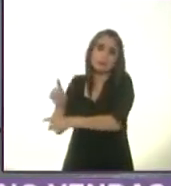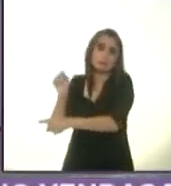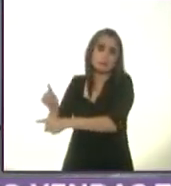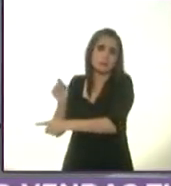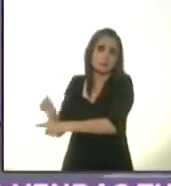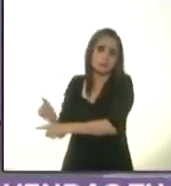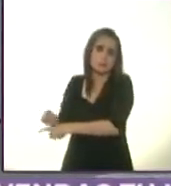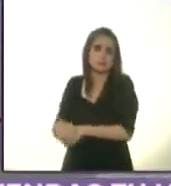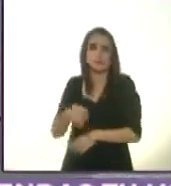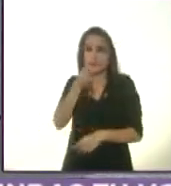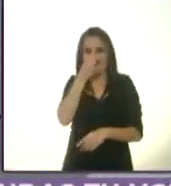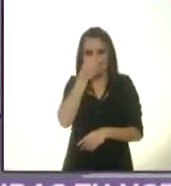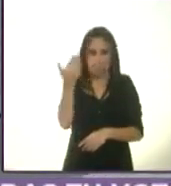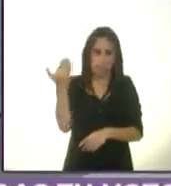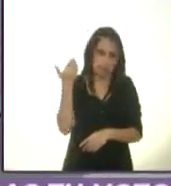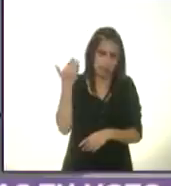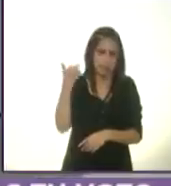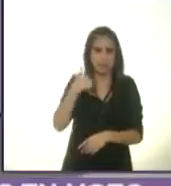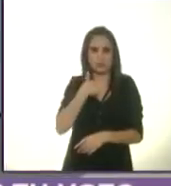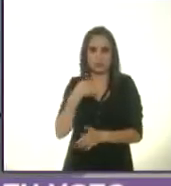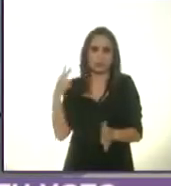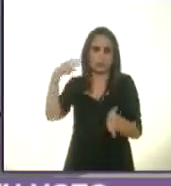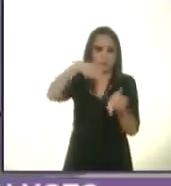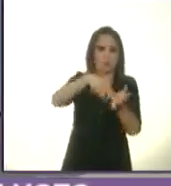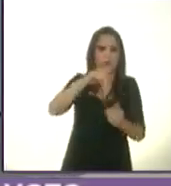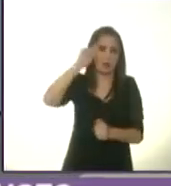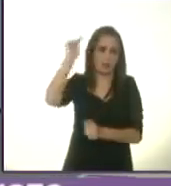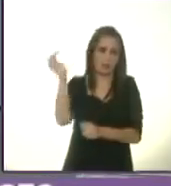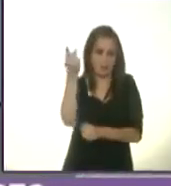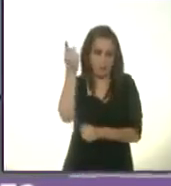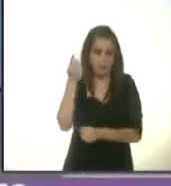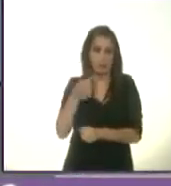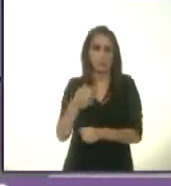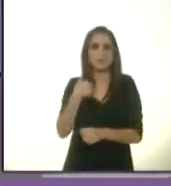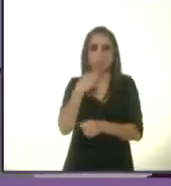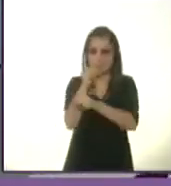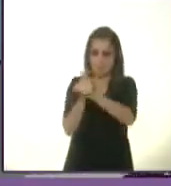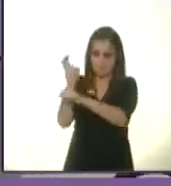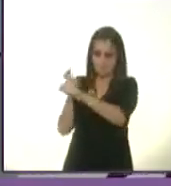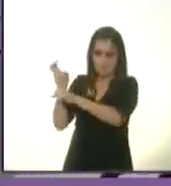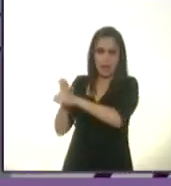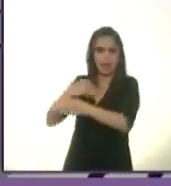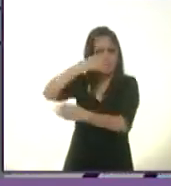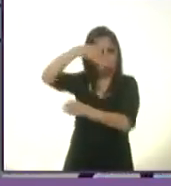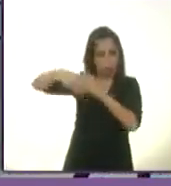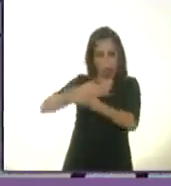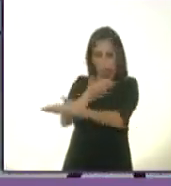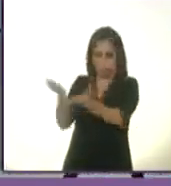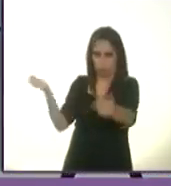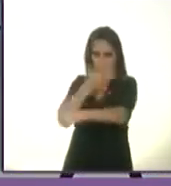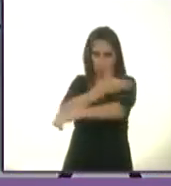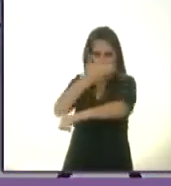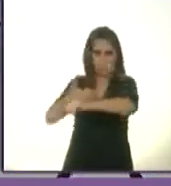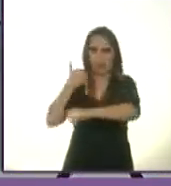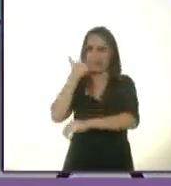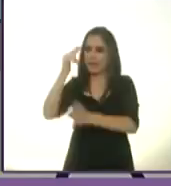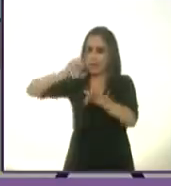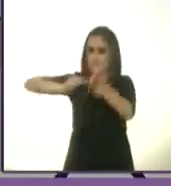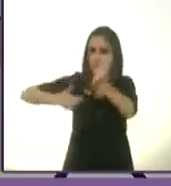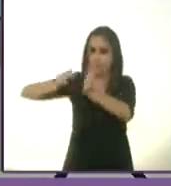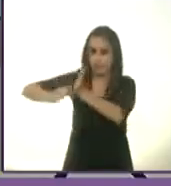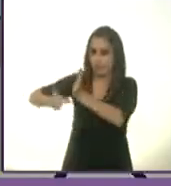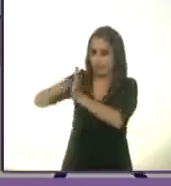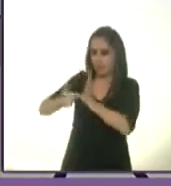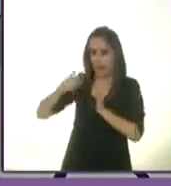hace unos días estuve en el politécnico donde fueron invitados todos mis compañeros a firmar un acuerdo